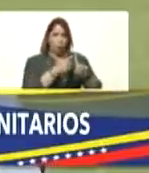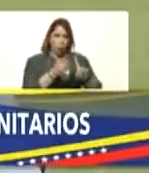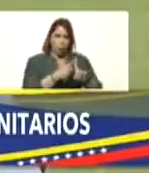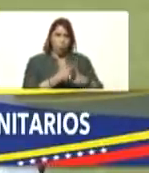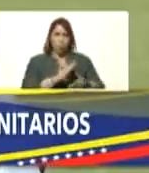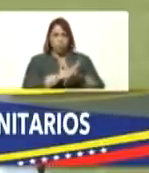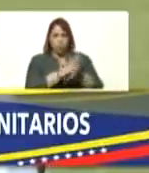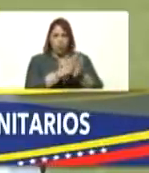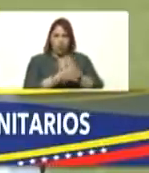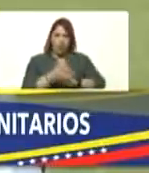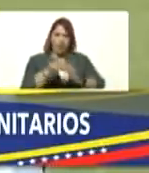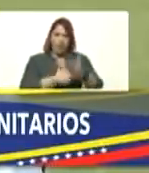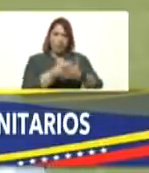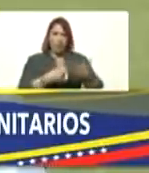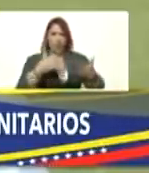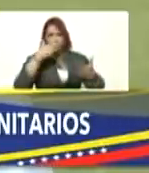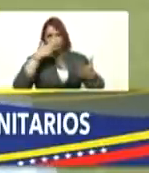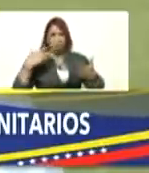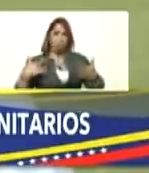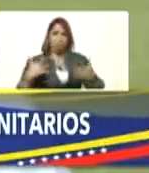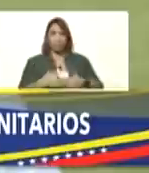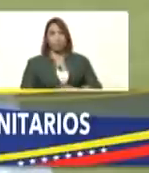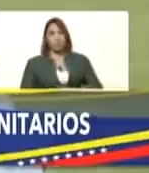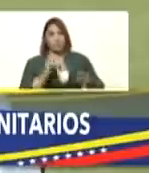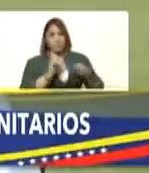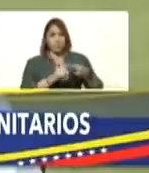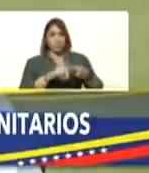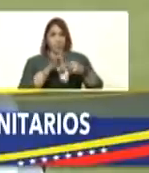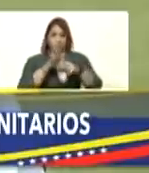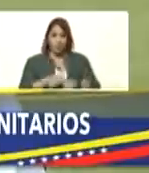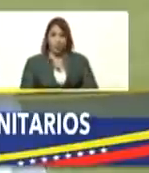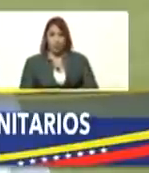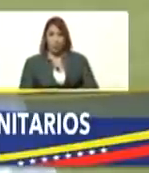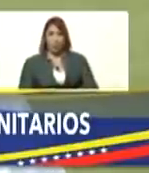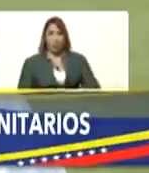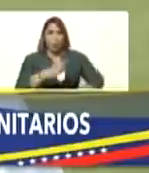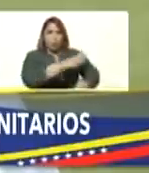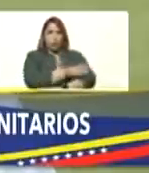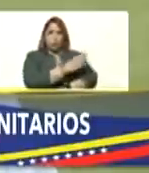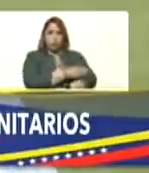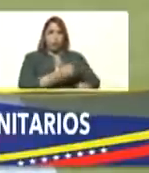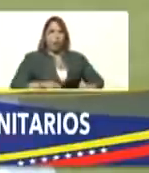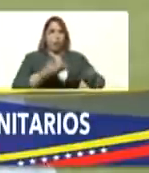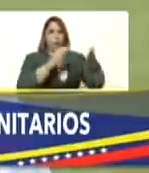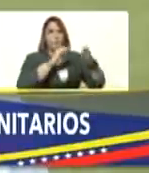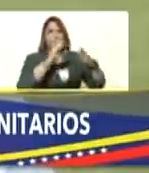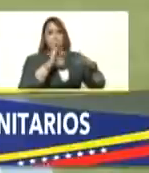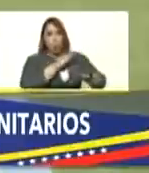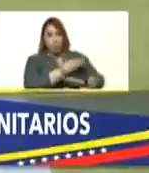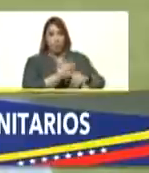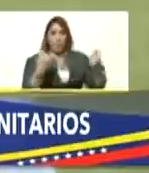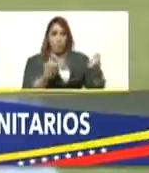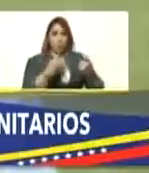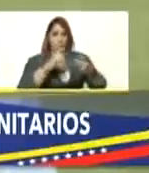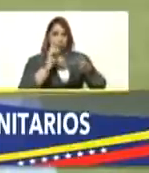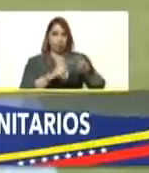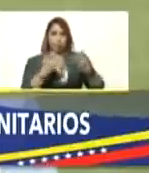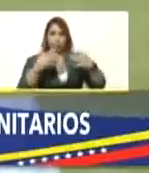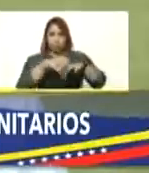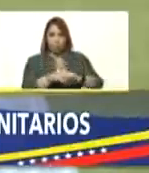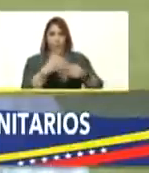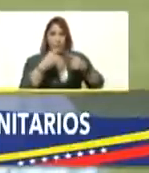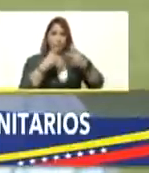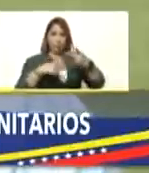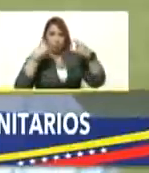la burocracia. 2, subordinar la burocracia al poder popular. Y 3, articular los distintos niveles de